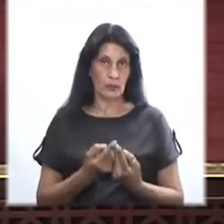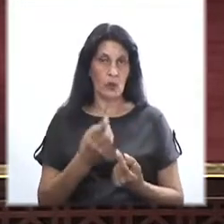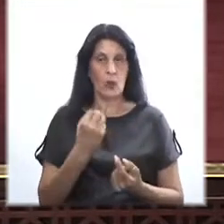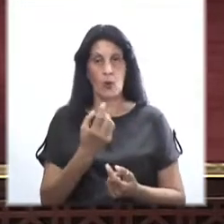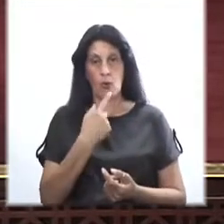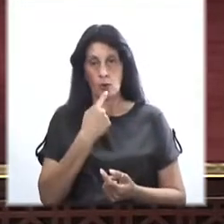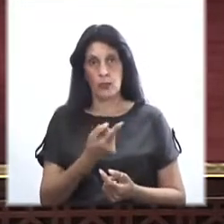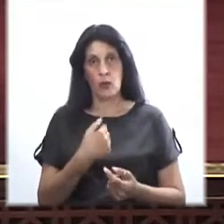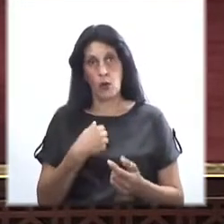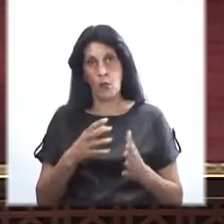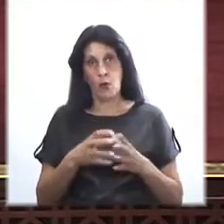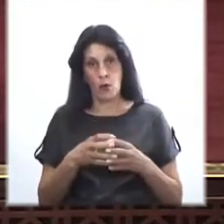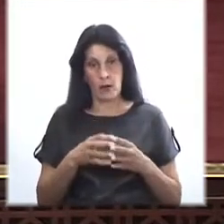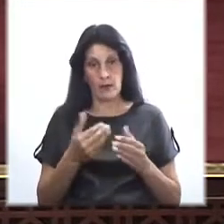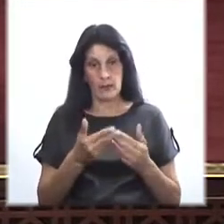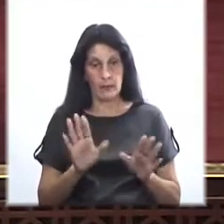partido,